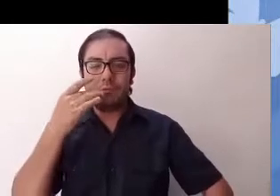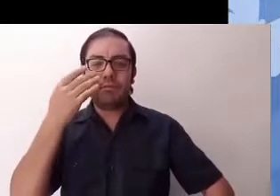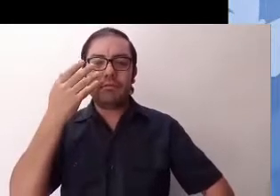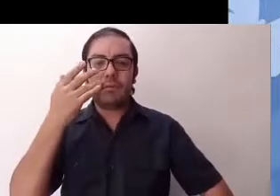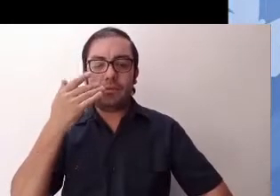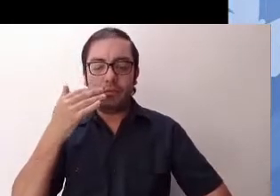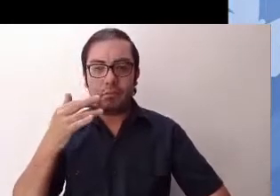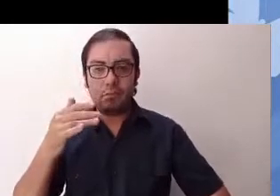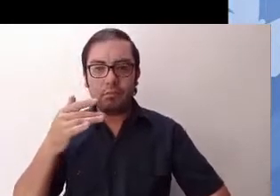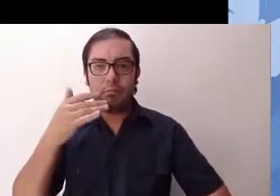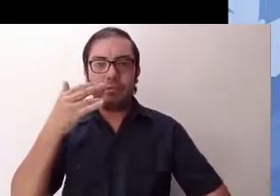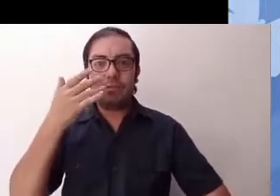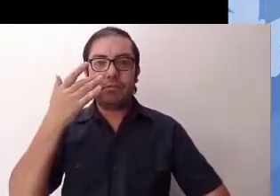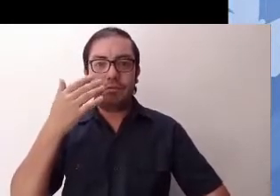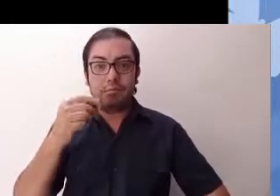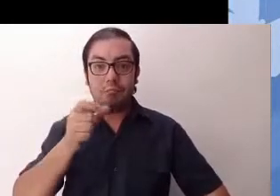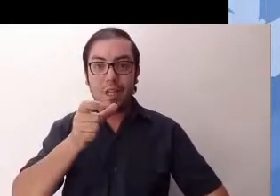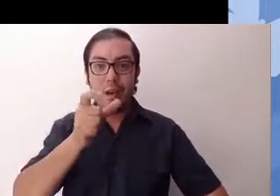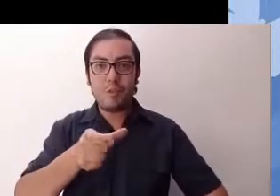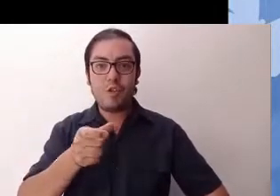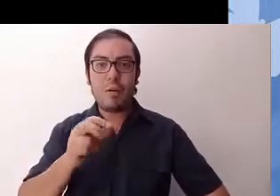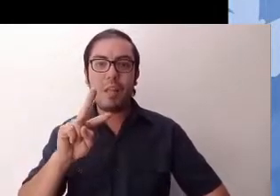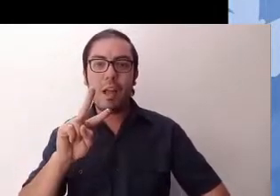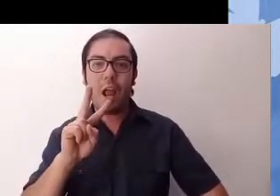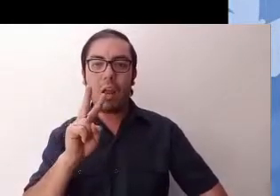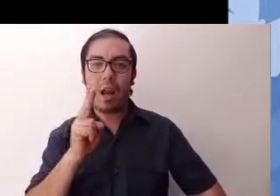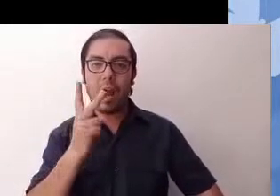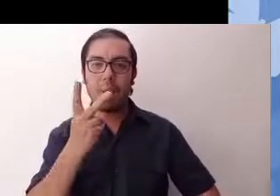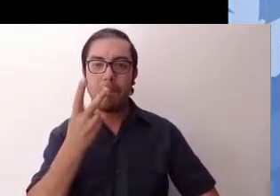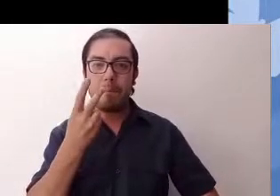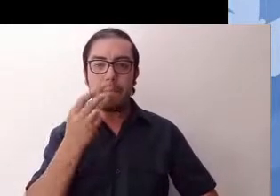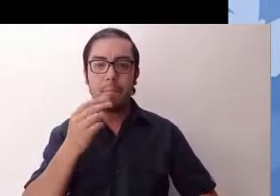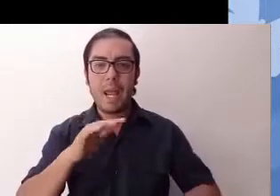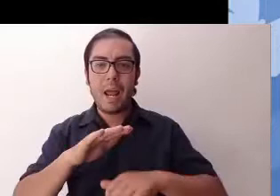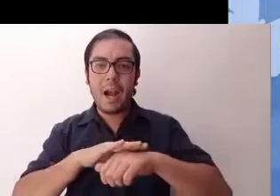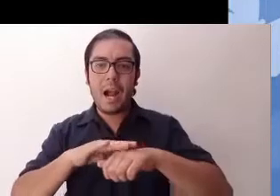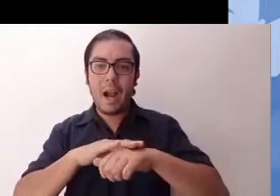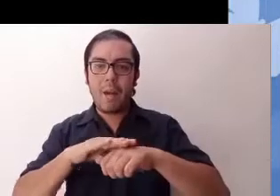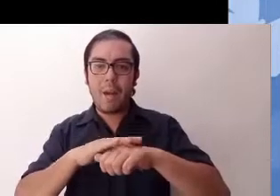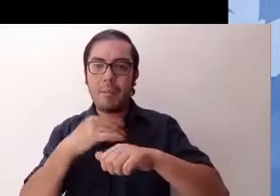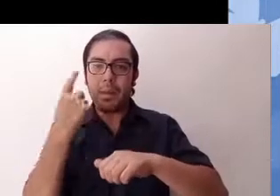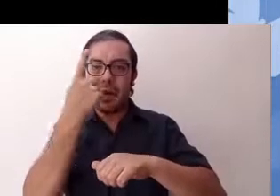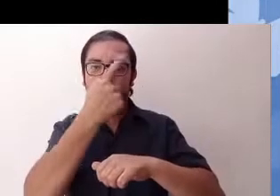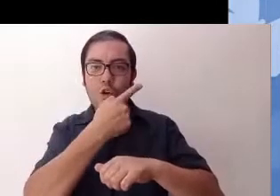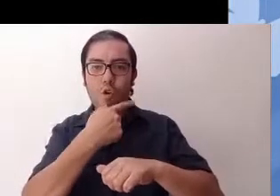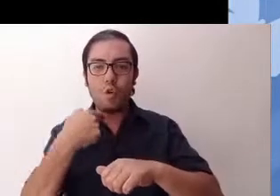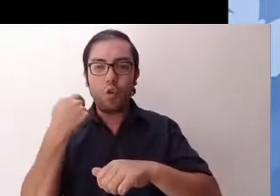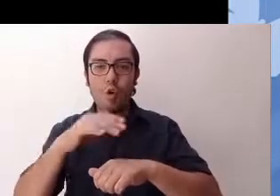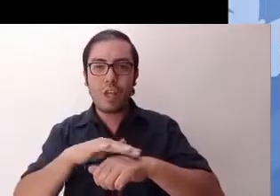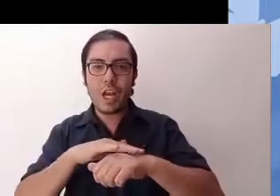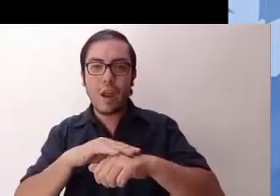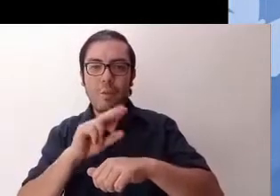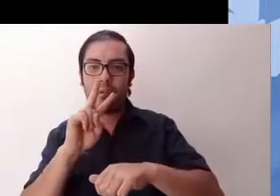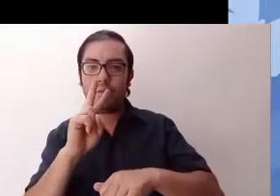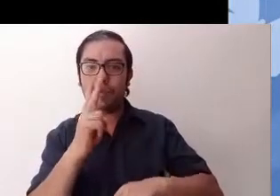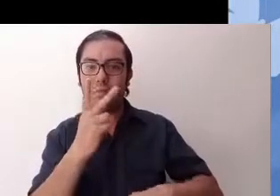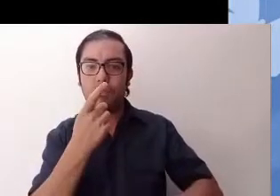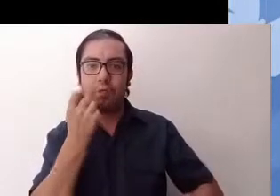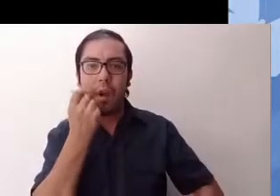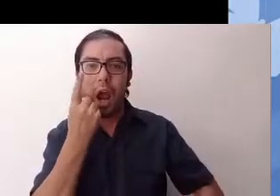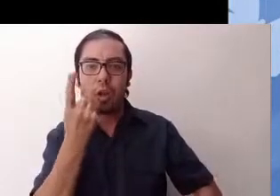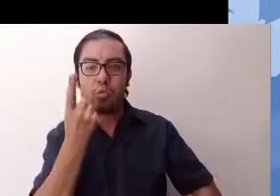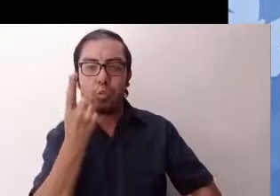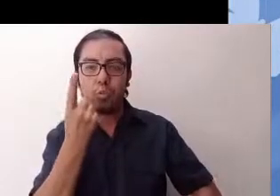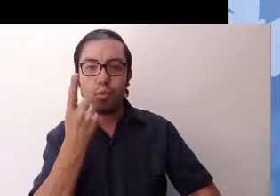fluye aire, la persona se va a empezar a poner azul, producto del atragantamiento.